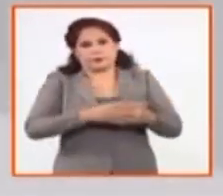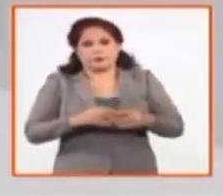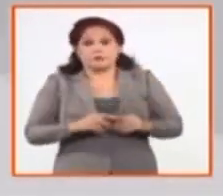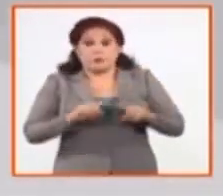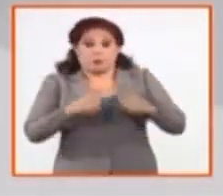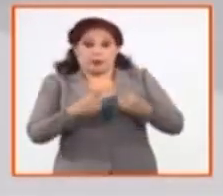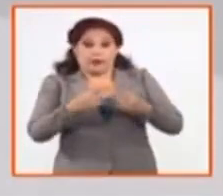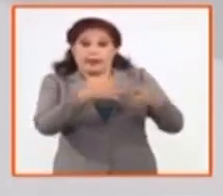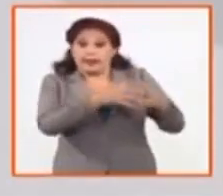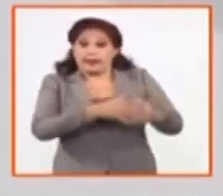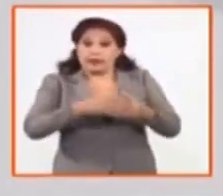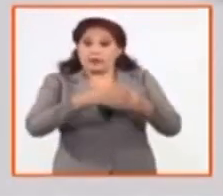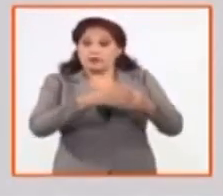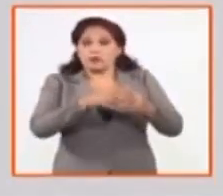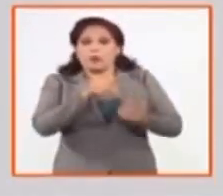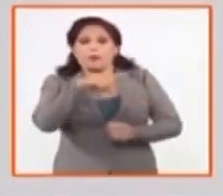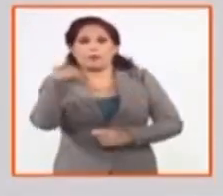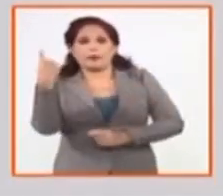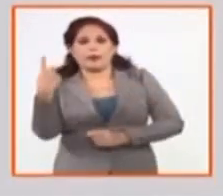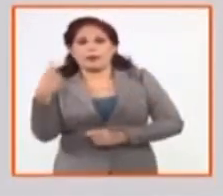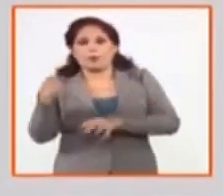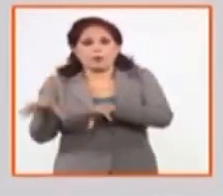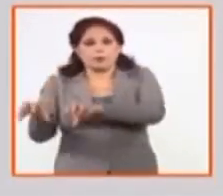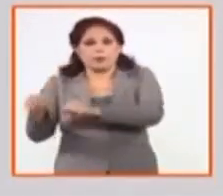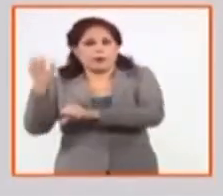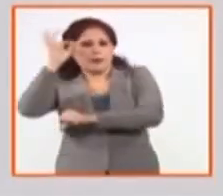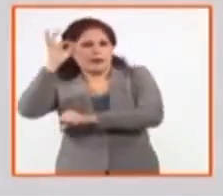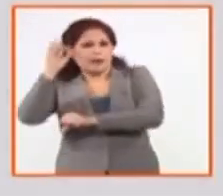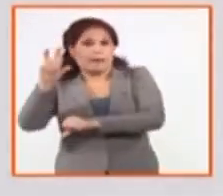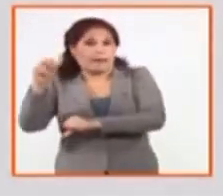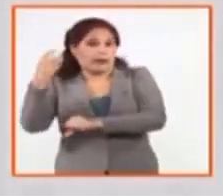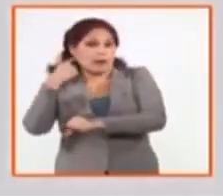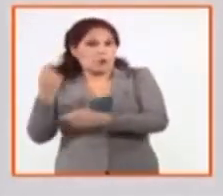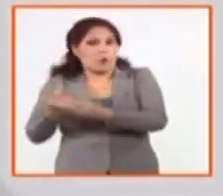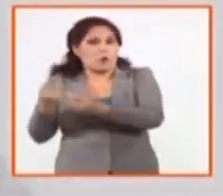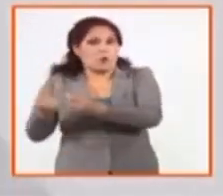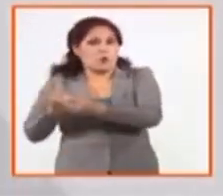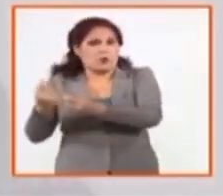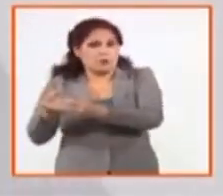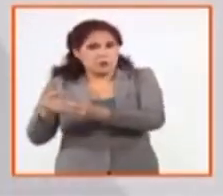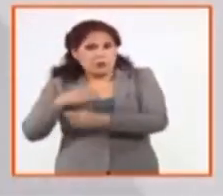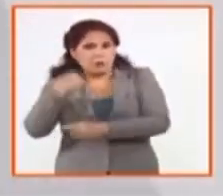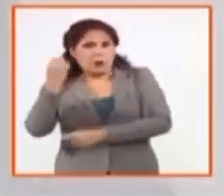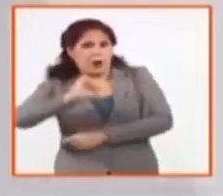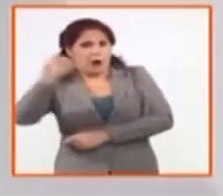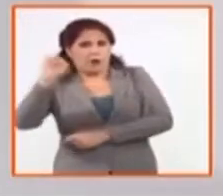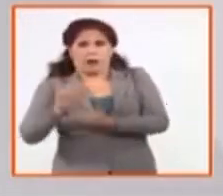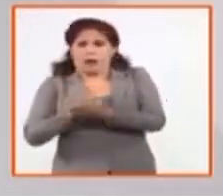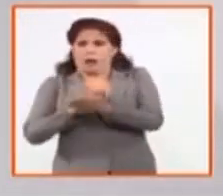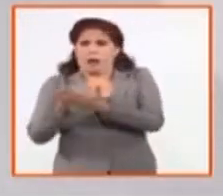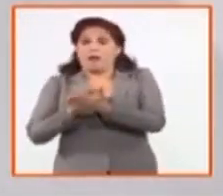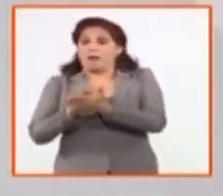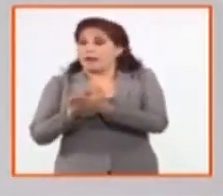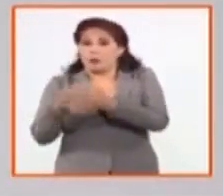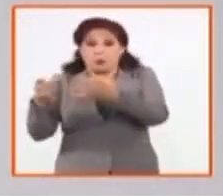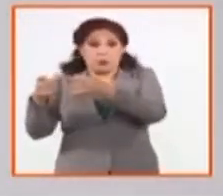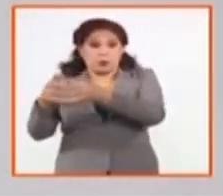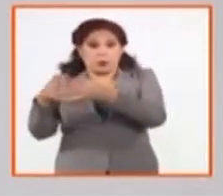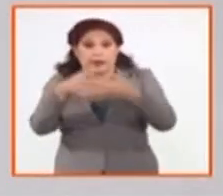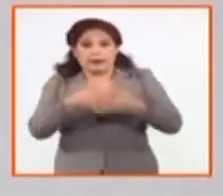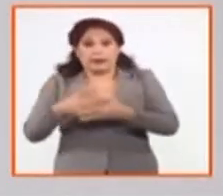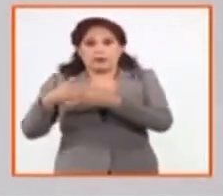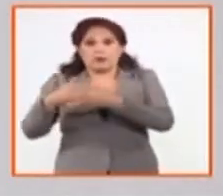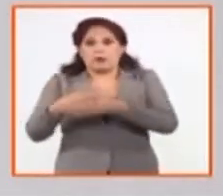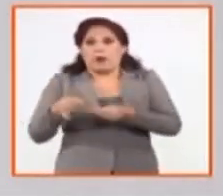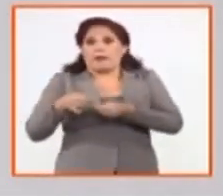más que una derrota. Entonces, ¿pero qué pasa? Que se fue y no debía irse, pero ya el costo era muy grande. Y